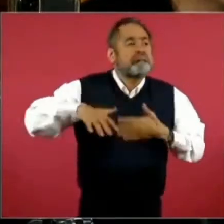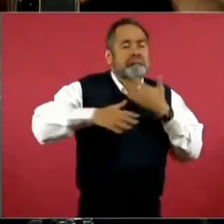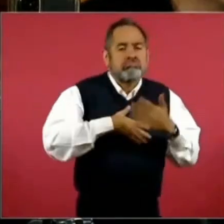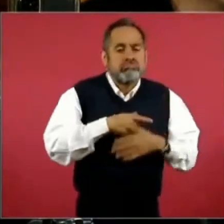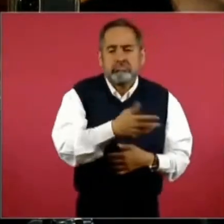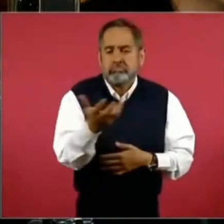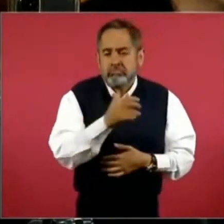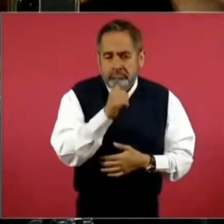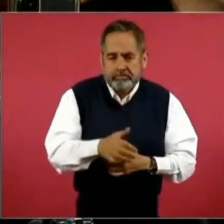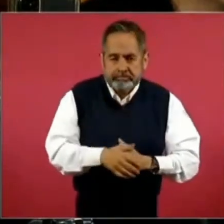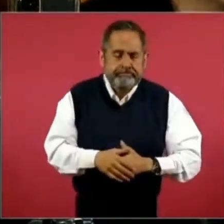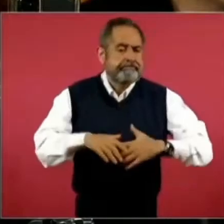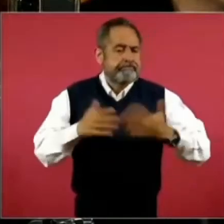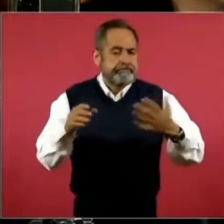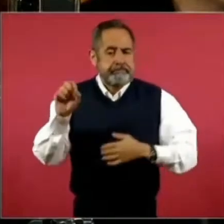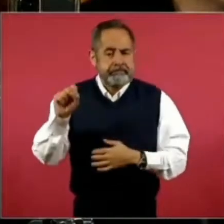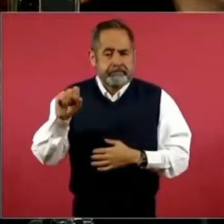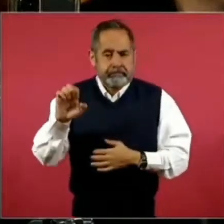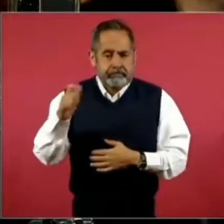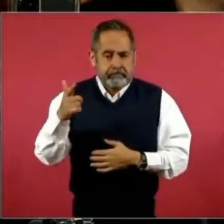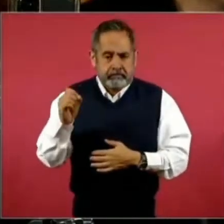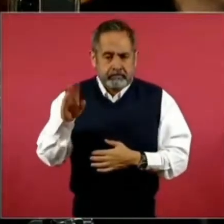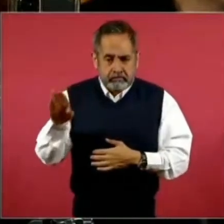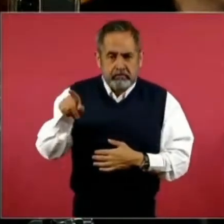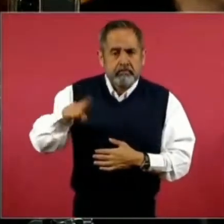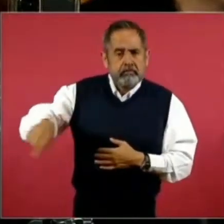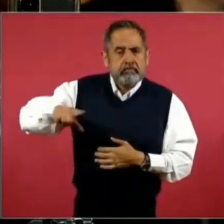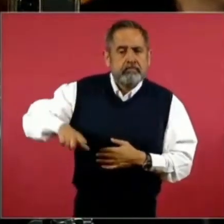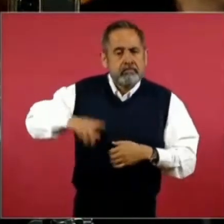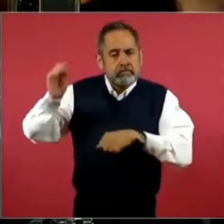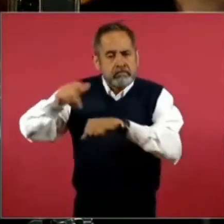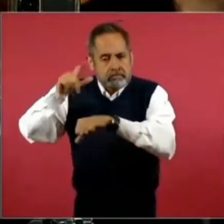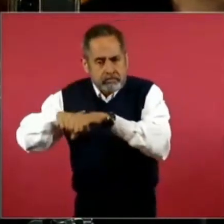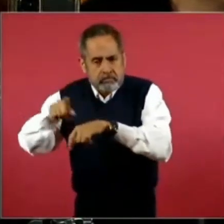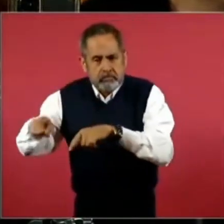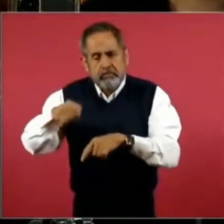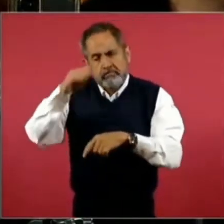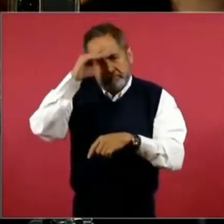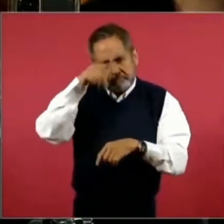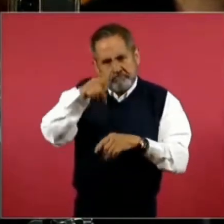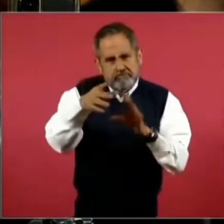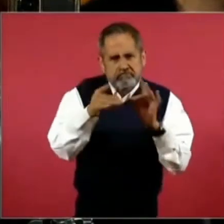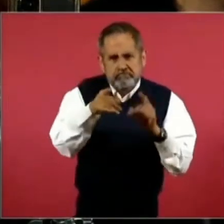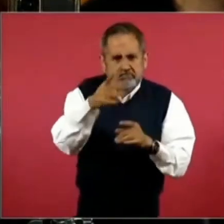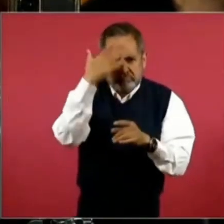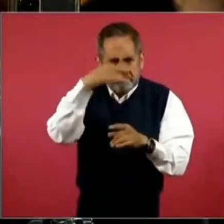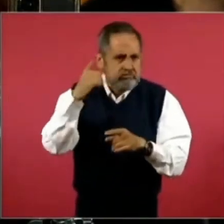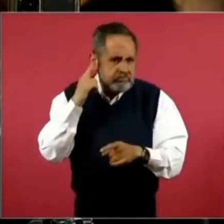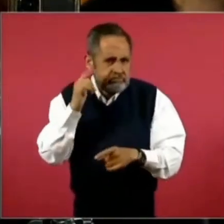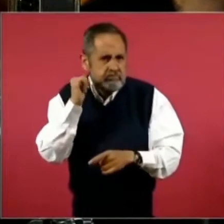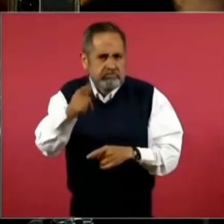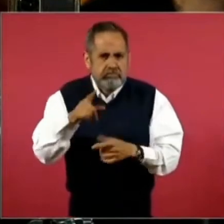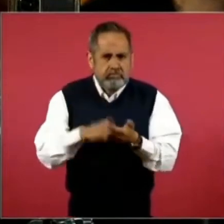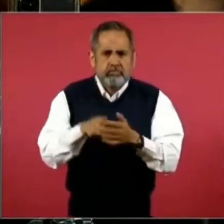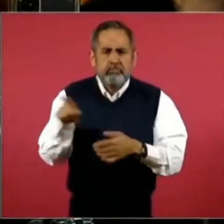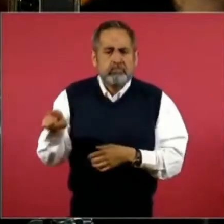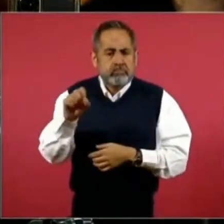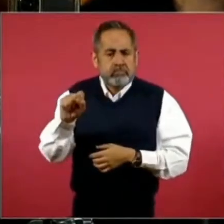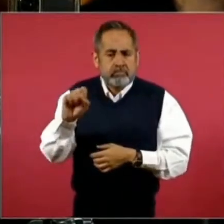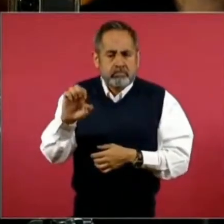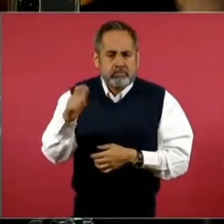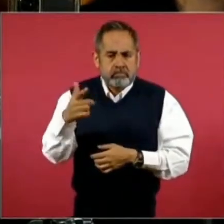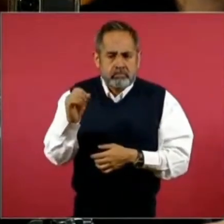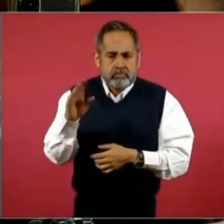nada desde la secretaría de gobernación desde el Gobierno Federal presidente a usted le han comentado algo o va a haber alguna postura de la secretaría de